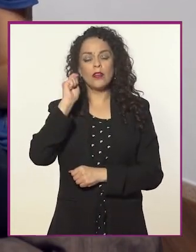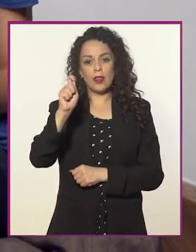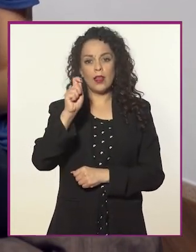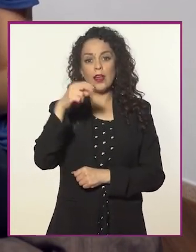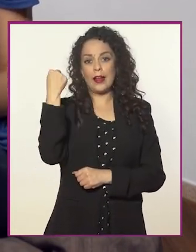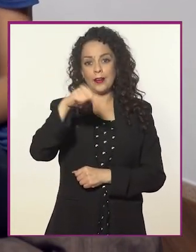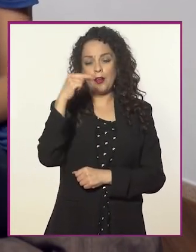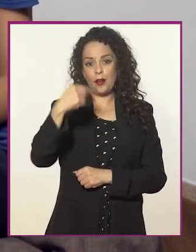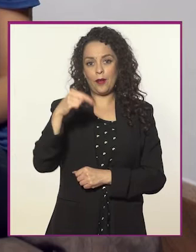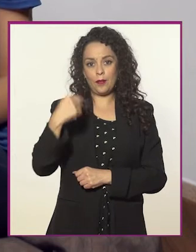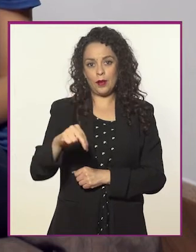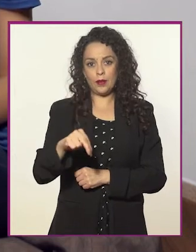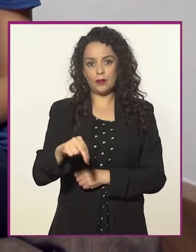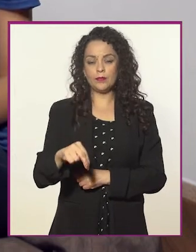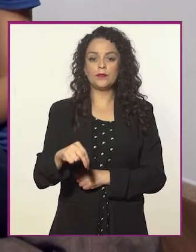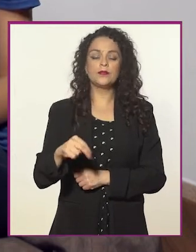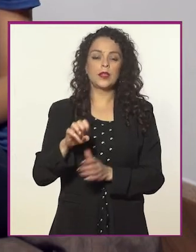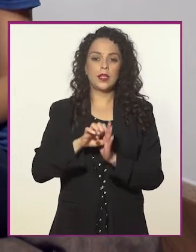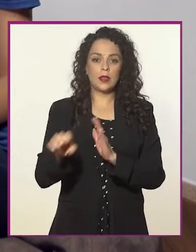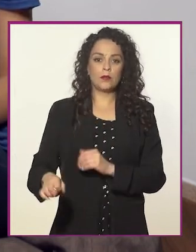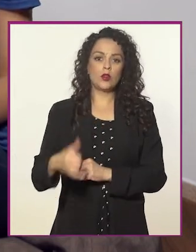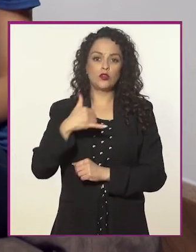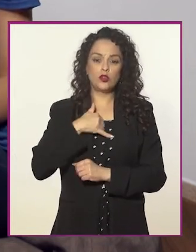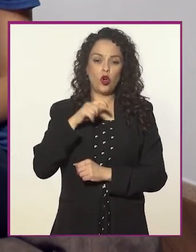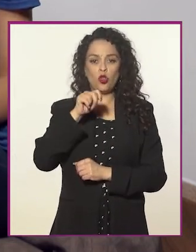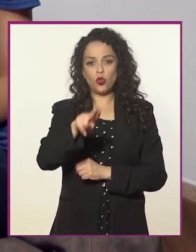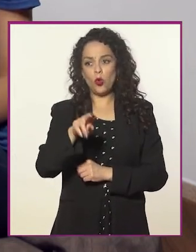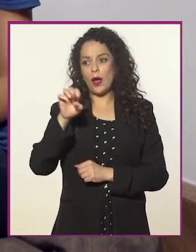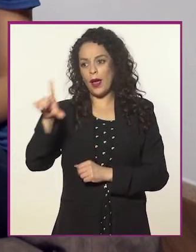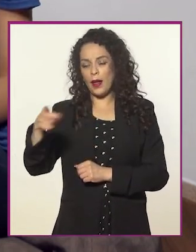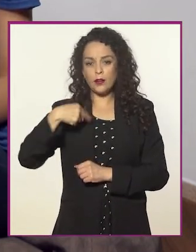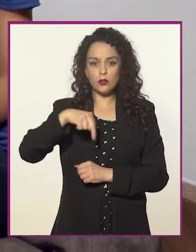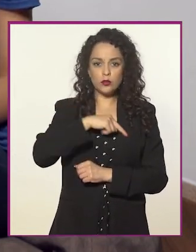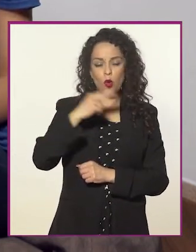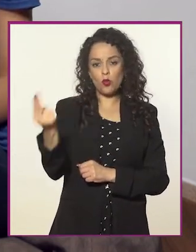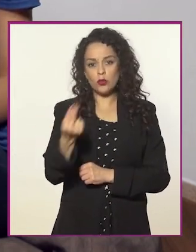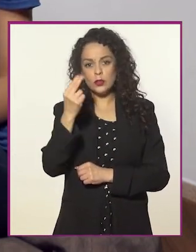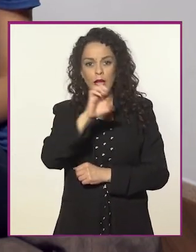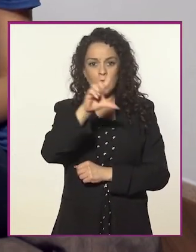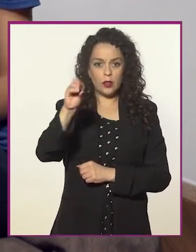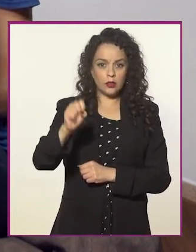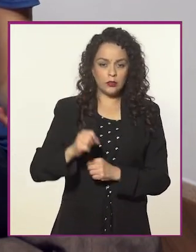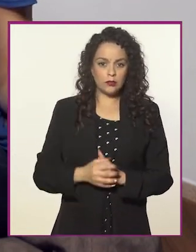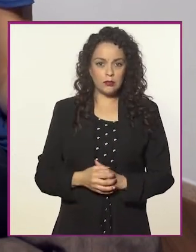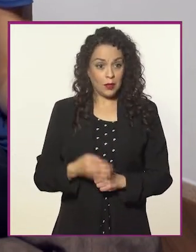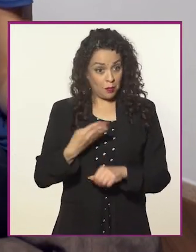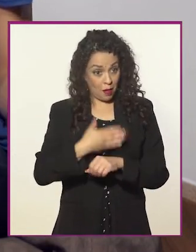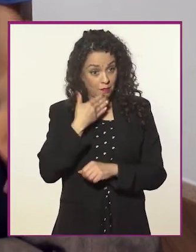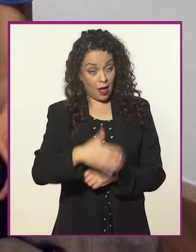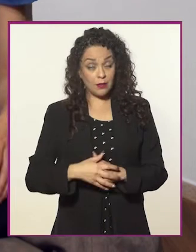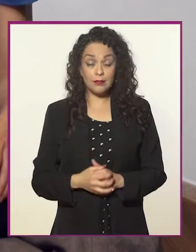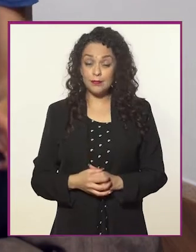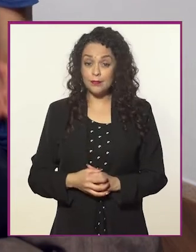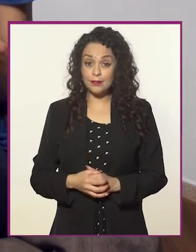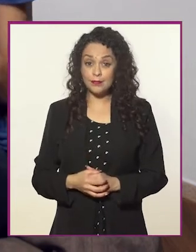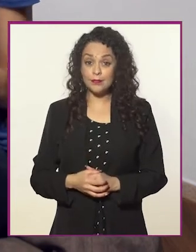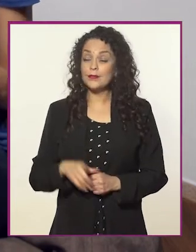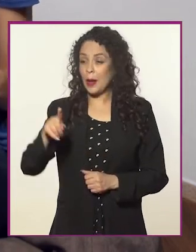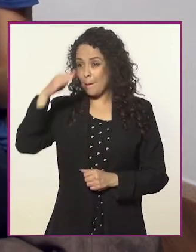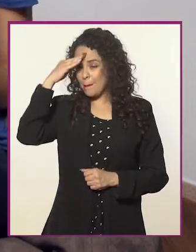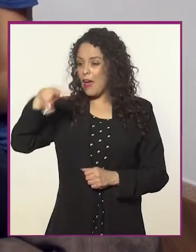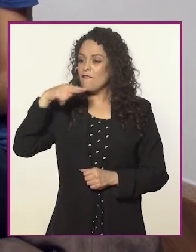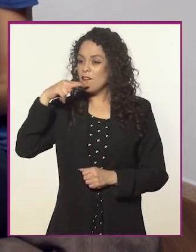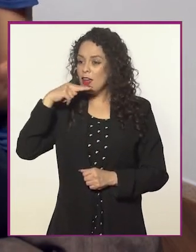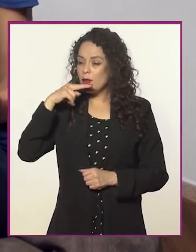pronombres personales. Yo, tú, él, nosotros, ustedes y ellos. Muy bien, Huguito. Piensa en